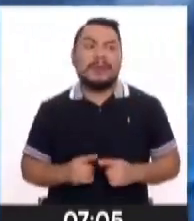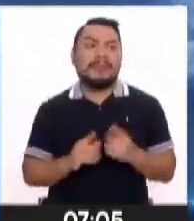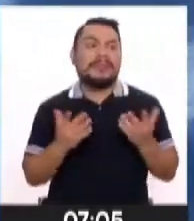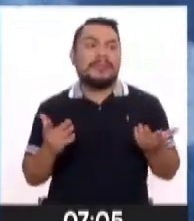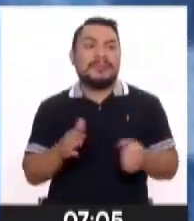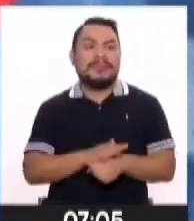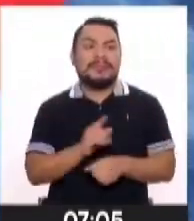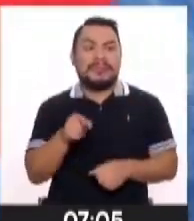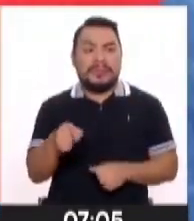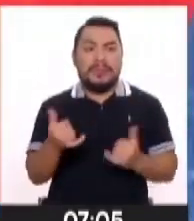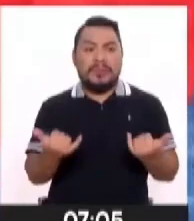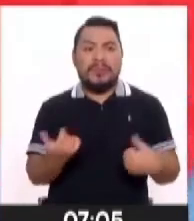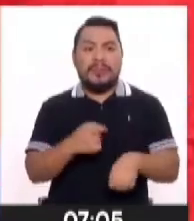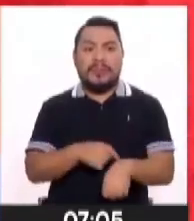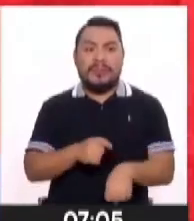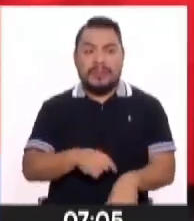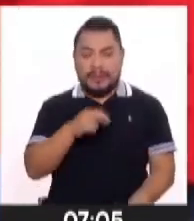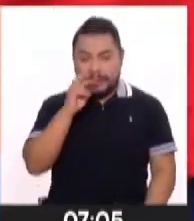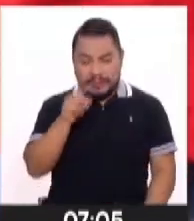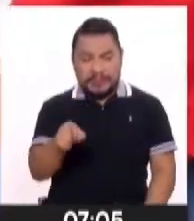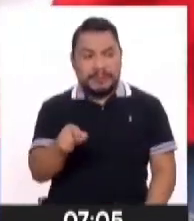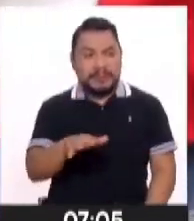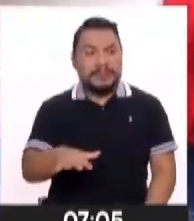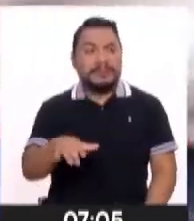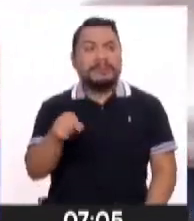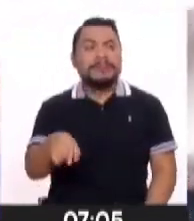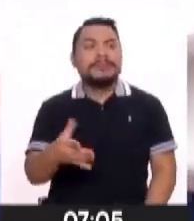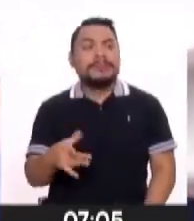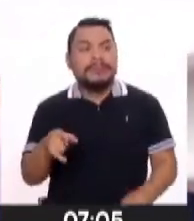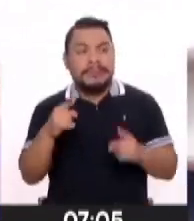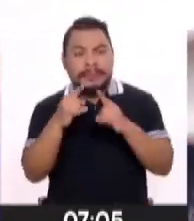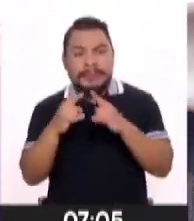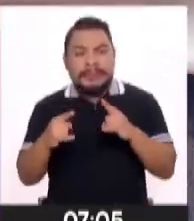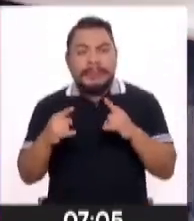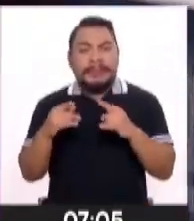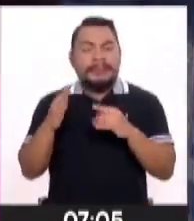totalidad. Aquí en estos momentos, por ejemplo, vemos una precaria